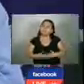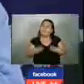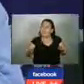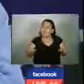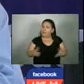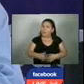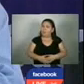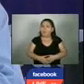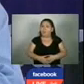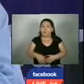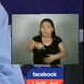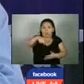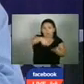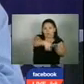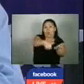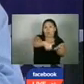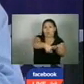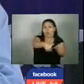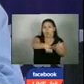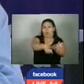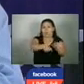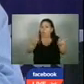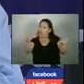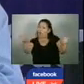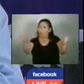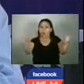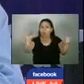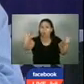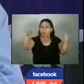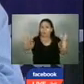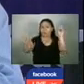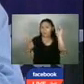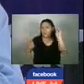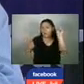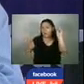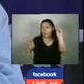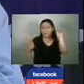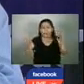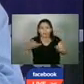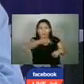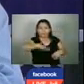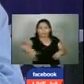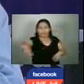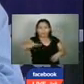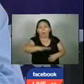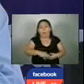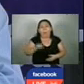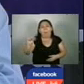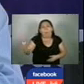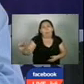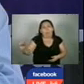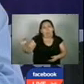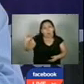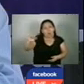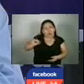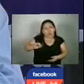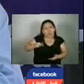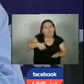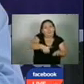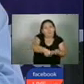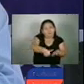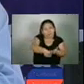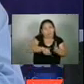Esta alcaldía, en comparación al Gran San Salvador, es el salario más bajo que el alcalde tenía.